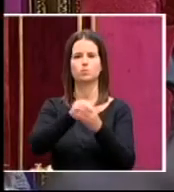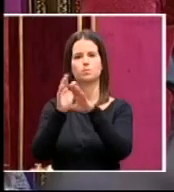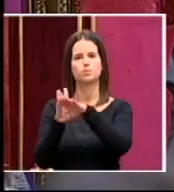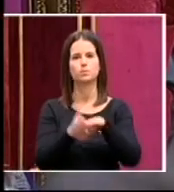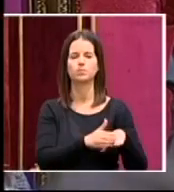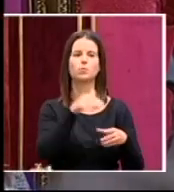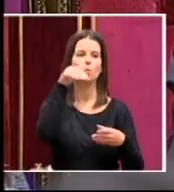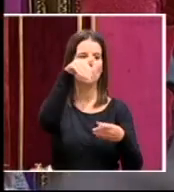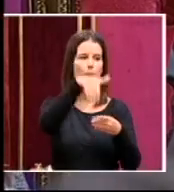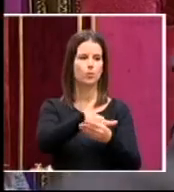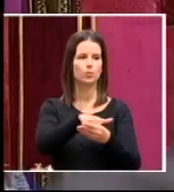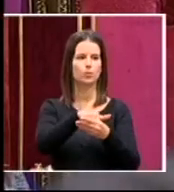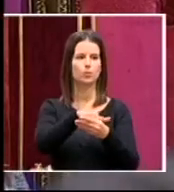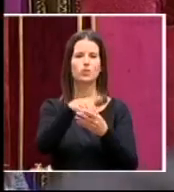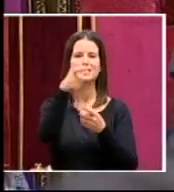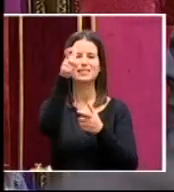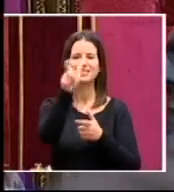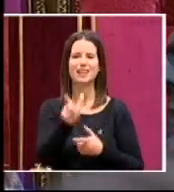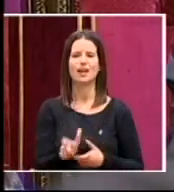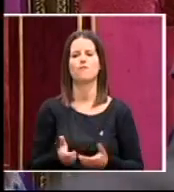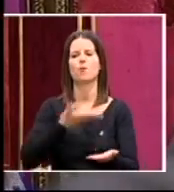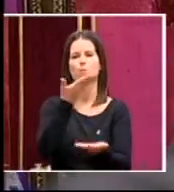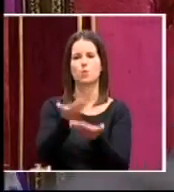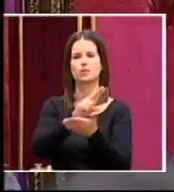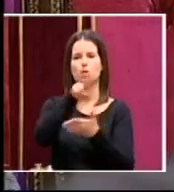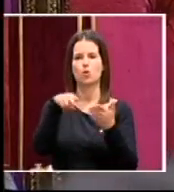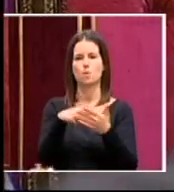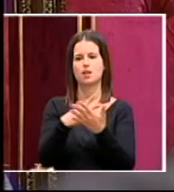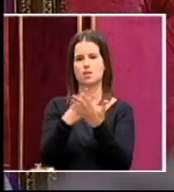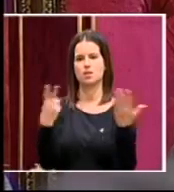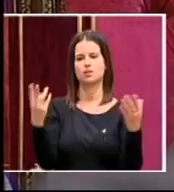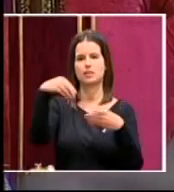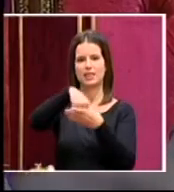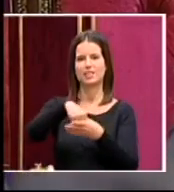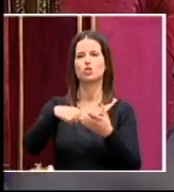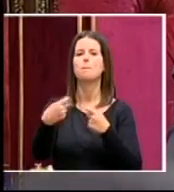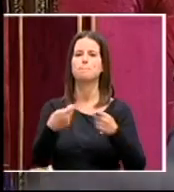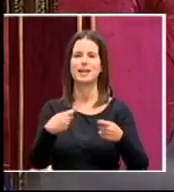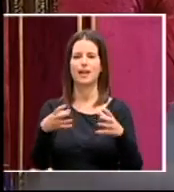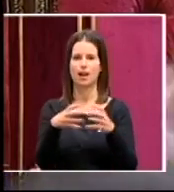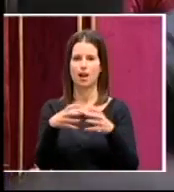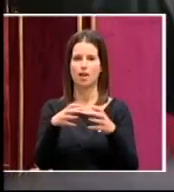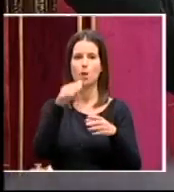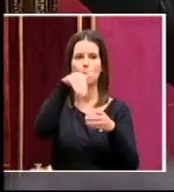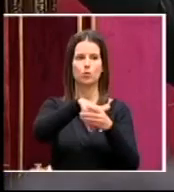Pasaríamos a votar las tarifas propuestas para 2017 en Mercagranada. ¿Votos a favor?